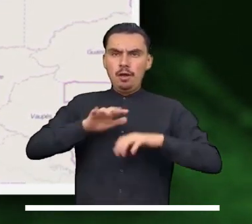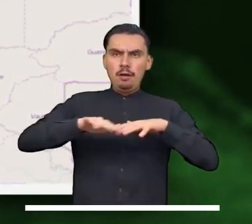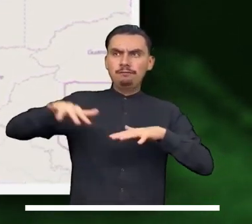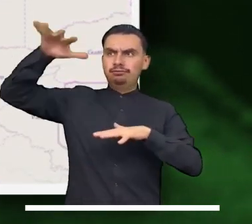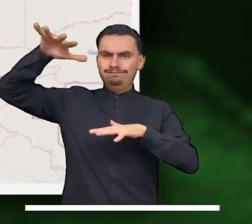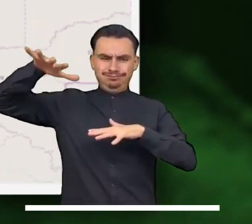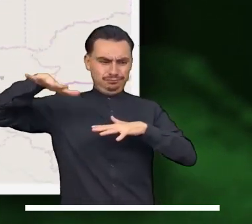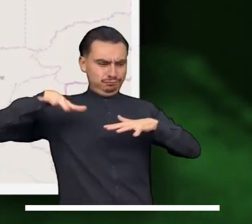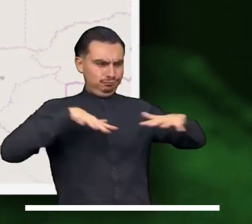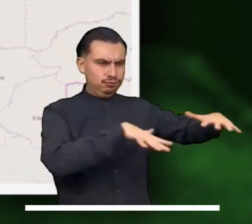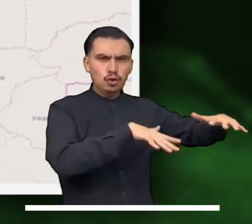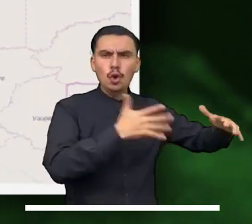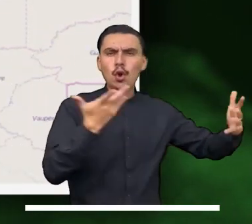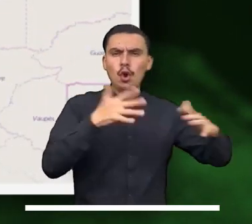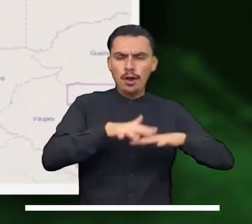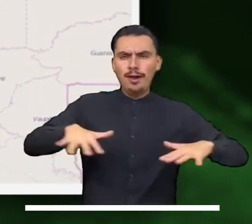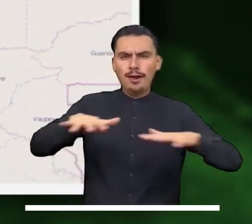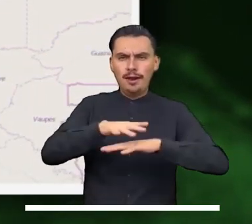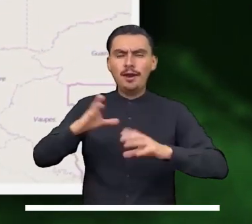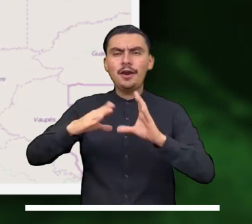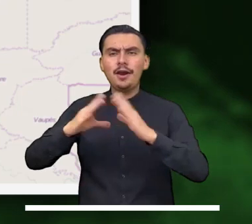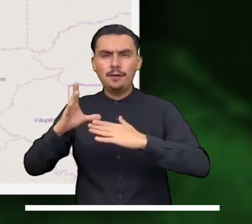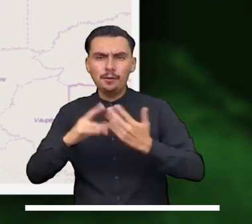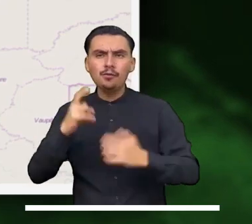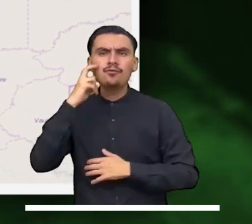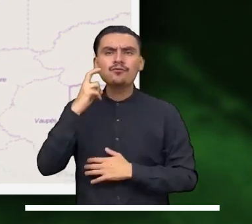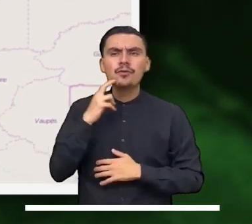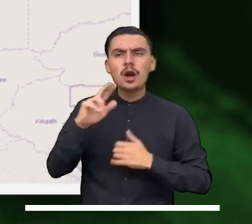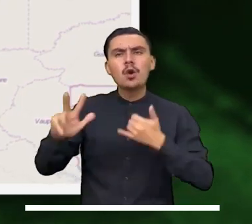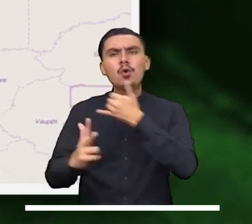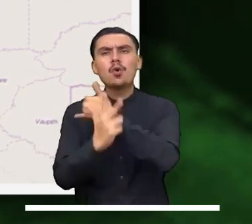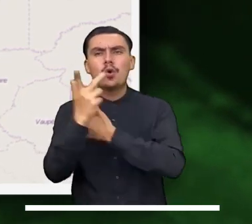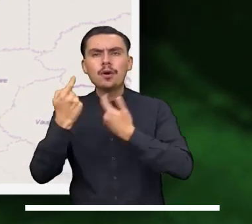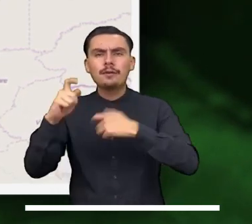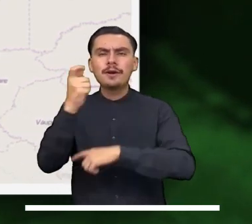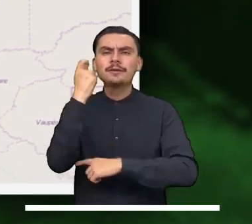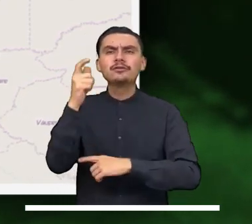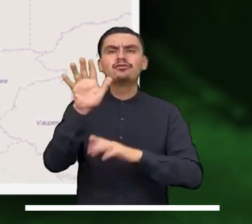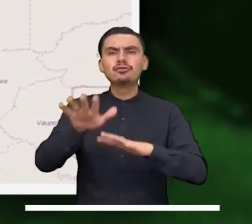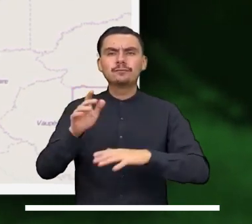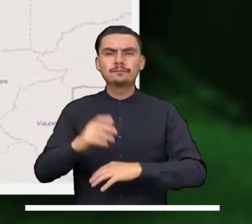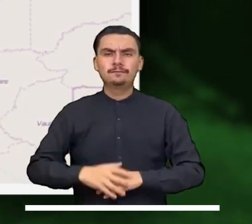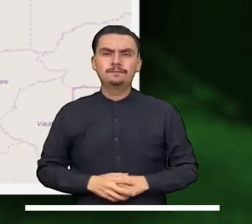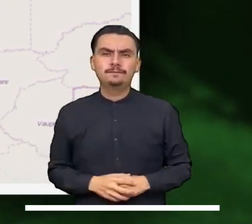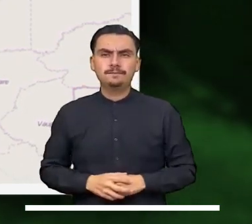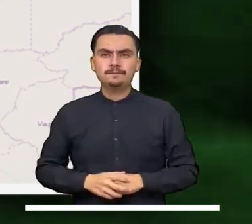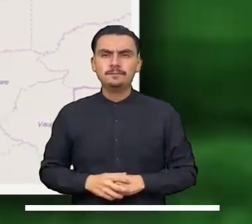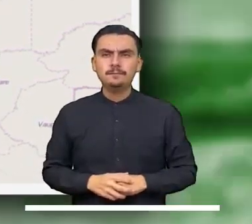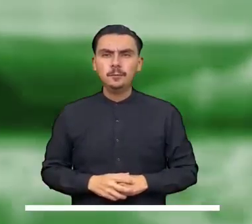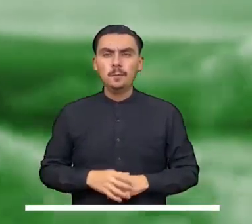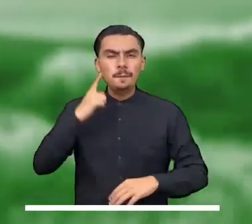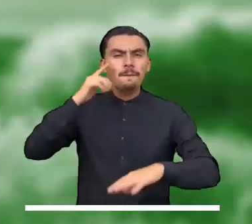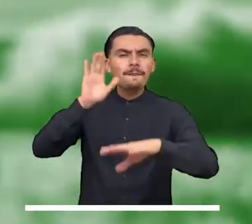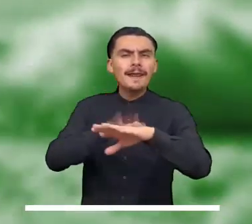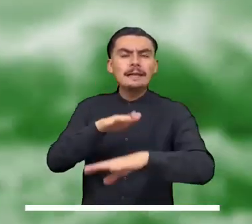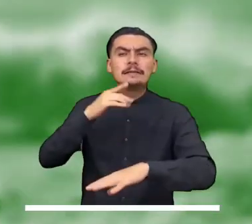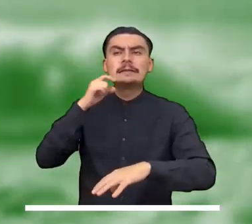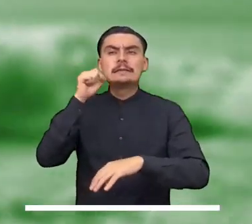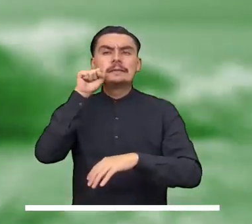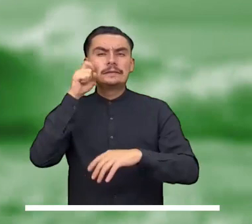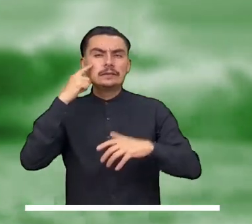Máxima alerta por probabilidad de deslizamientos de tierra en zonas inestables de Cauca, Chocó, la región andina y Meta.